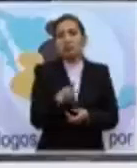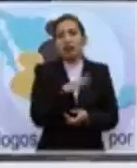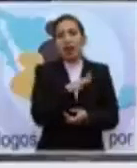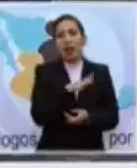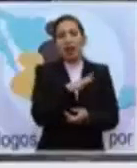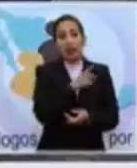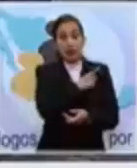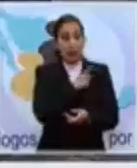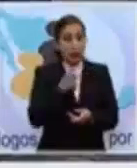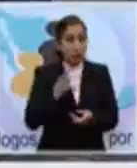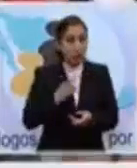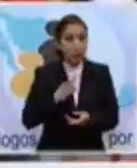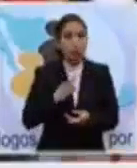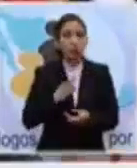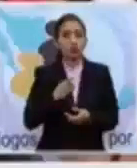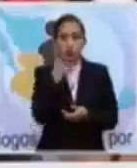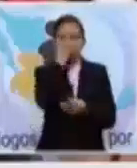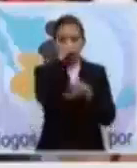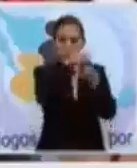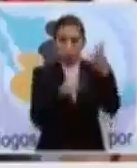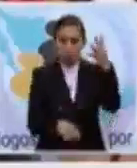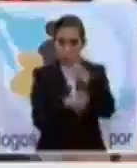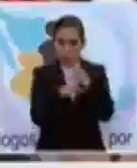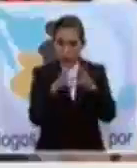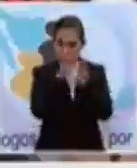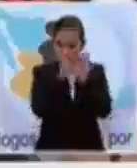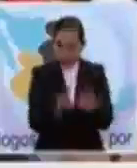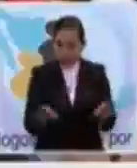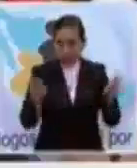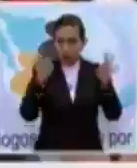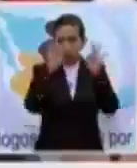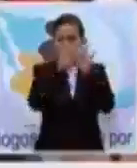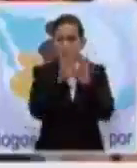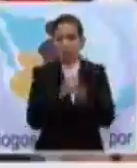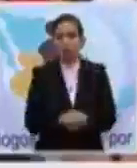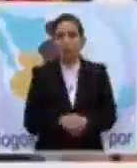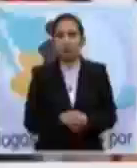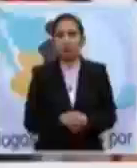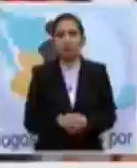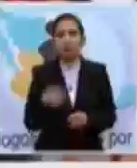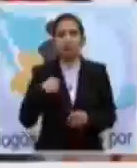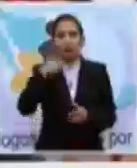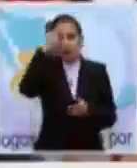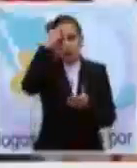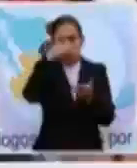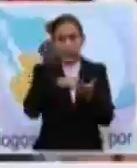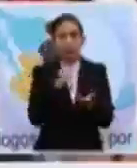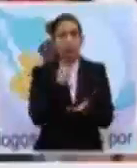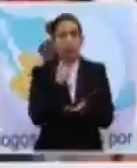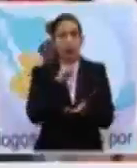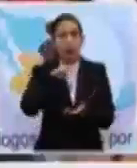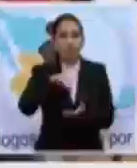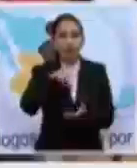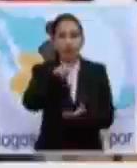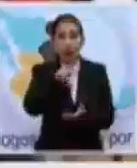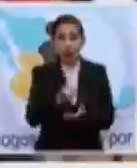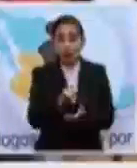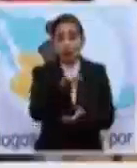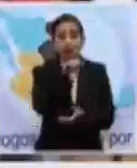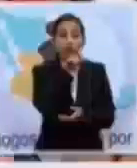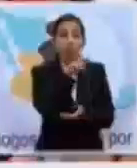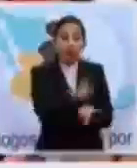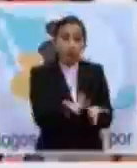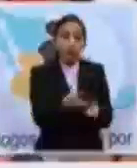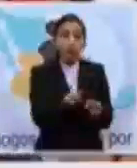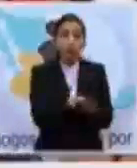hay que destacar 4 cosas muy relevantes desde mi punto de vista. Yo creo, senadora Maki, que lejos